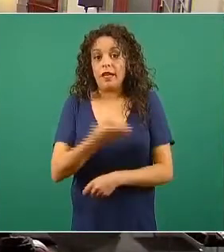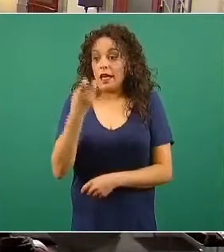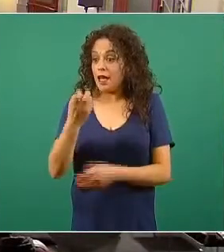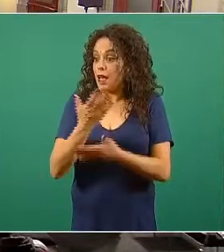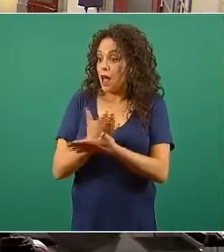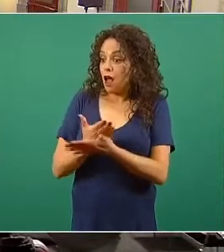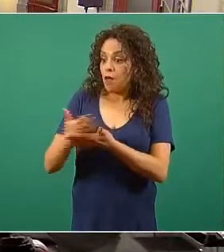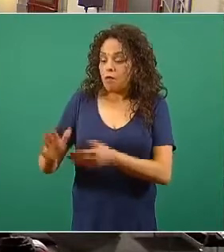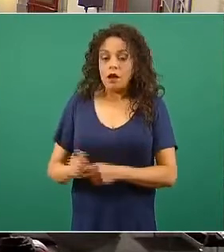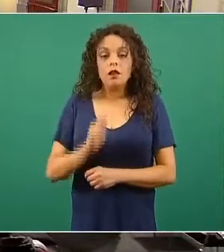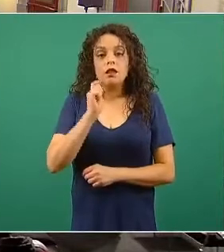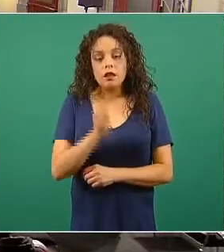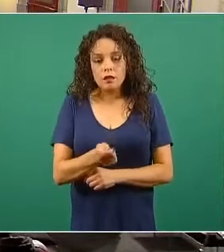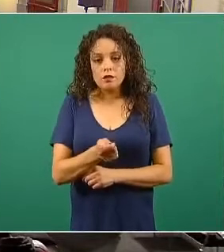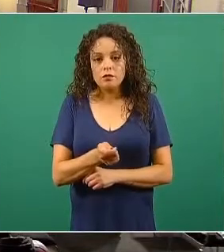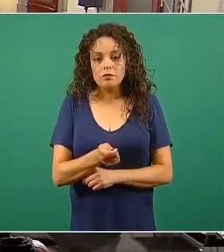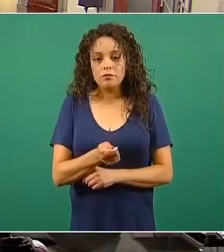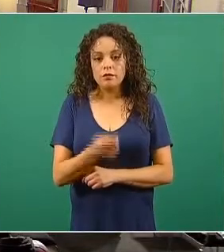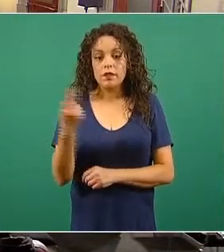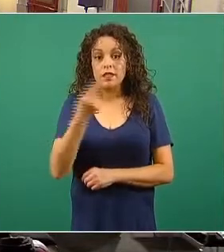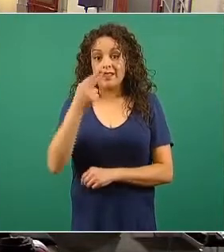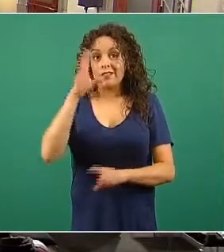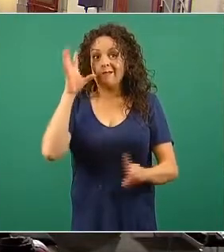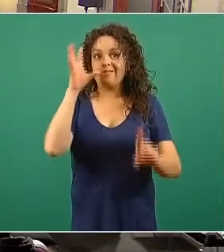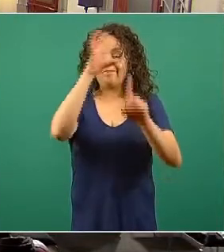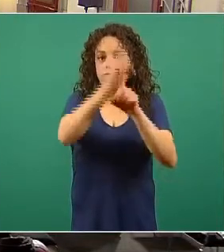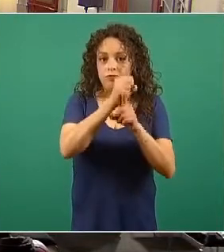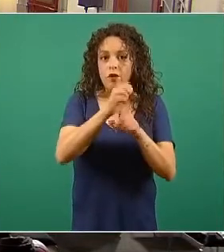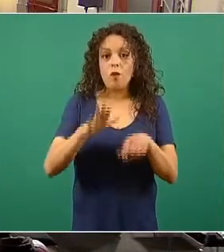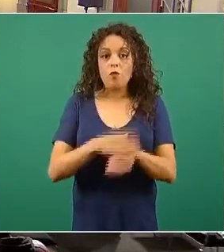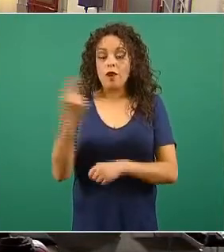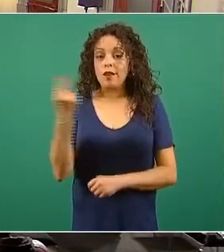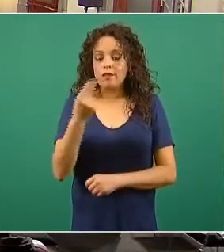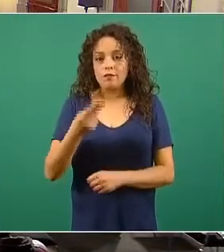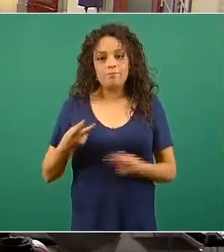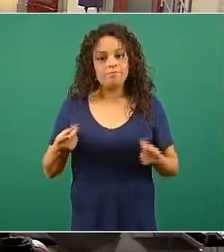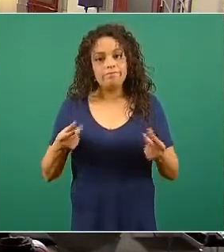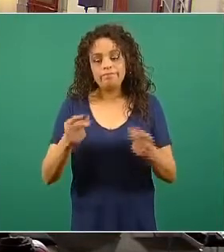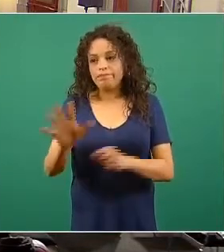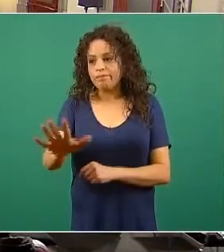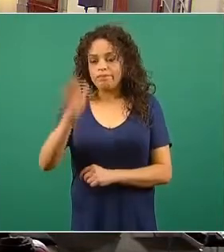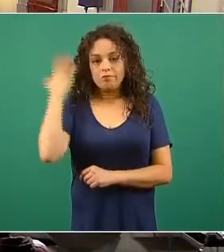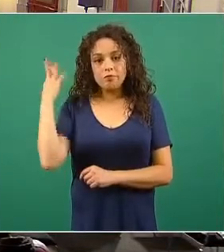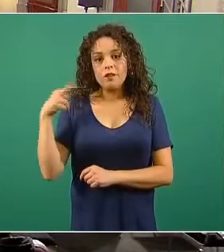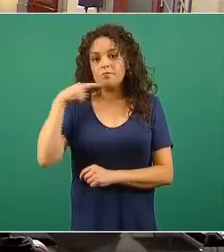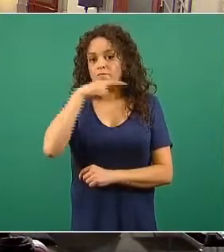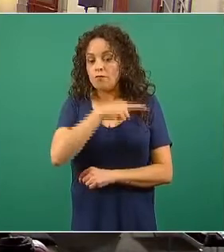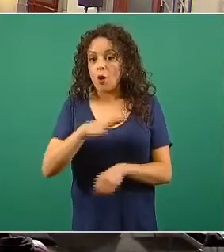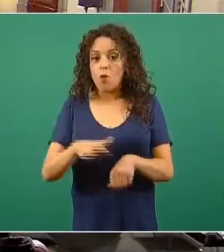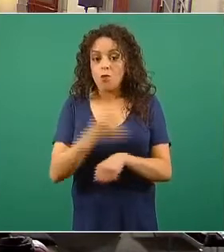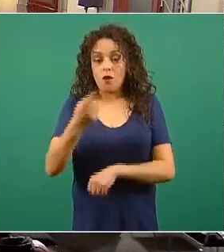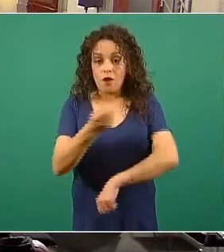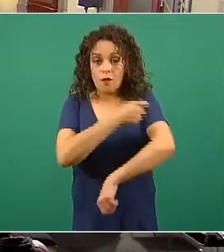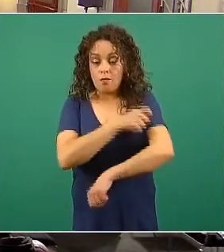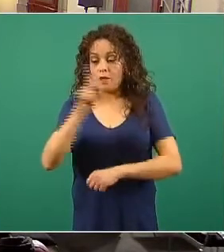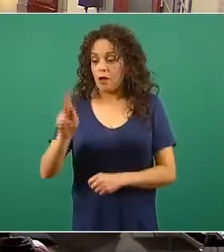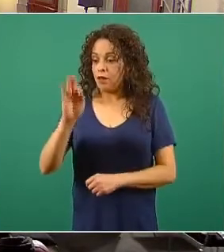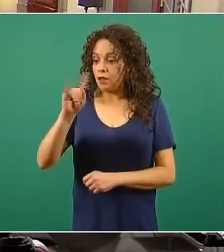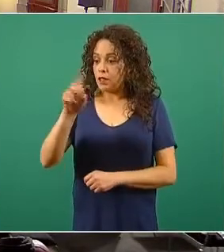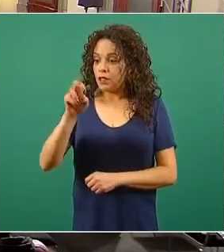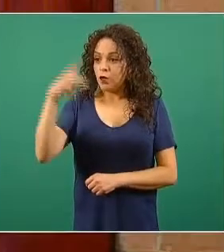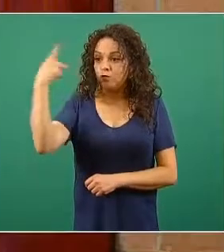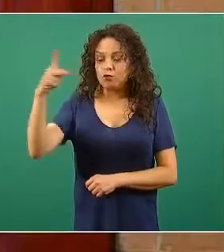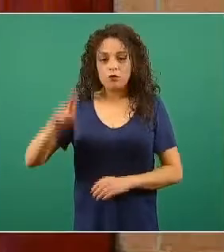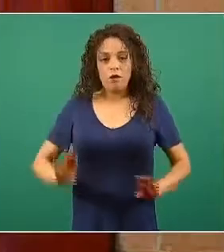el reto que representa la logística de hacerlo en un tiempo bastante corto, dado que la vacuna Pfizer, como sabemos, por sus